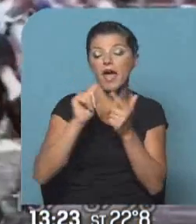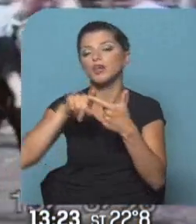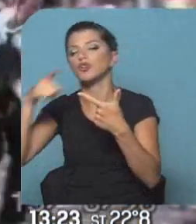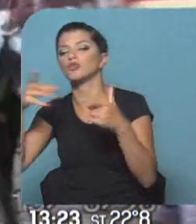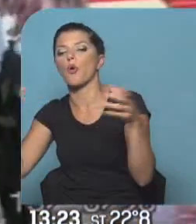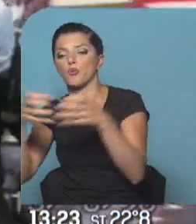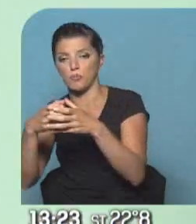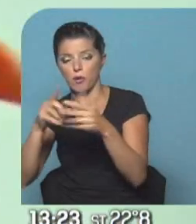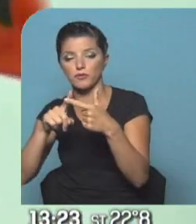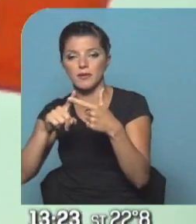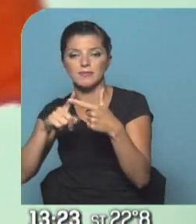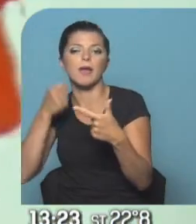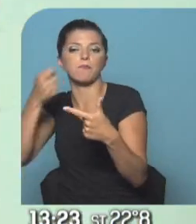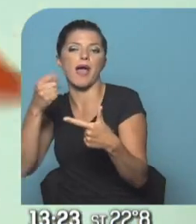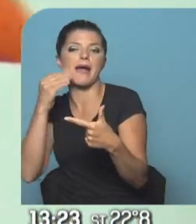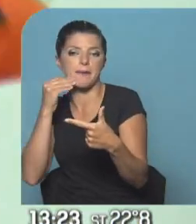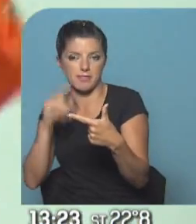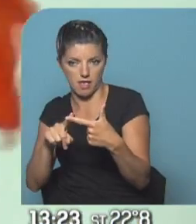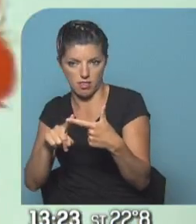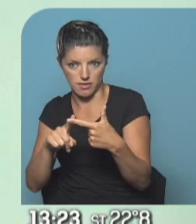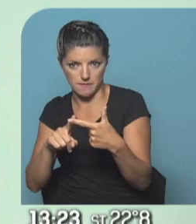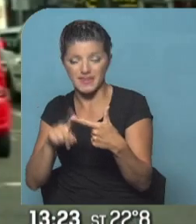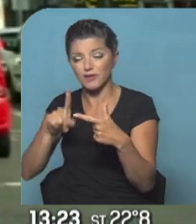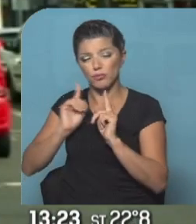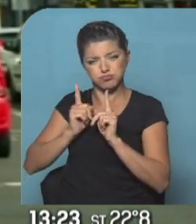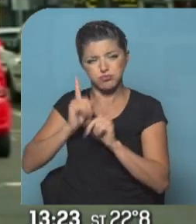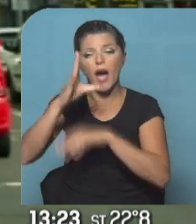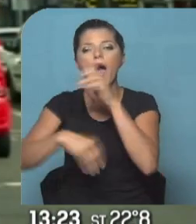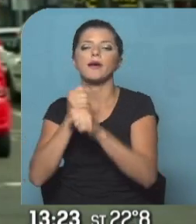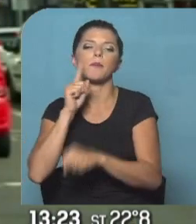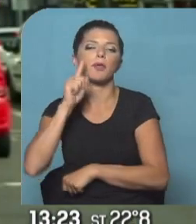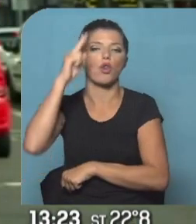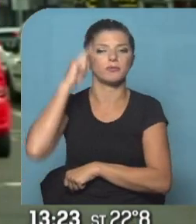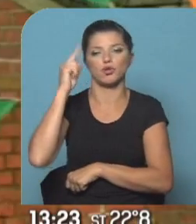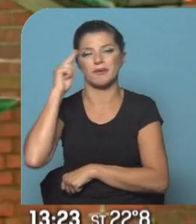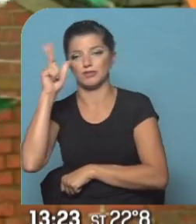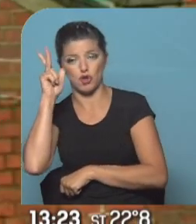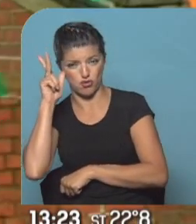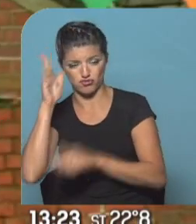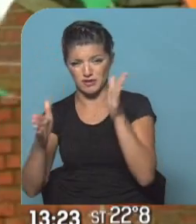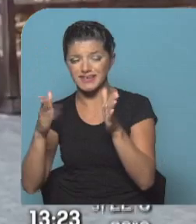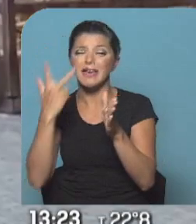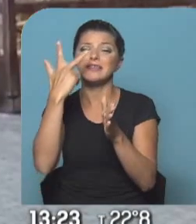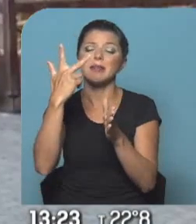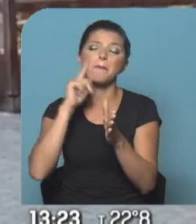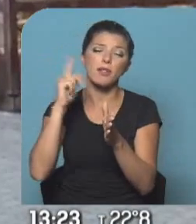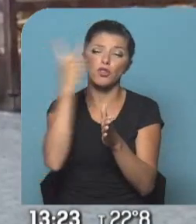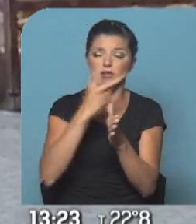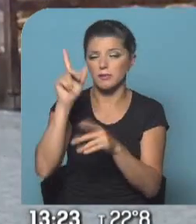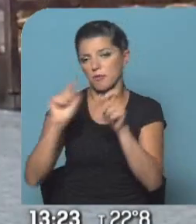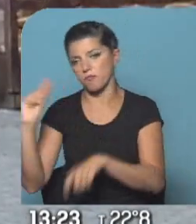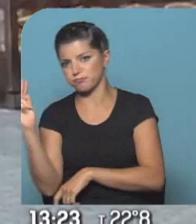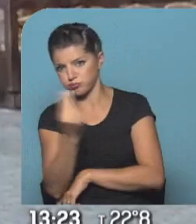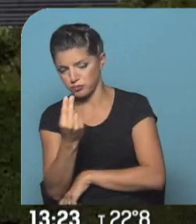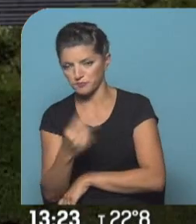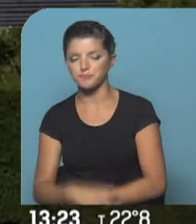unionistas pro-británicos, que finalizó recién en 1998, dejando más de 3.200 muertos. Otro país